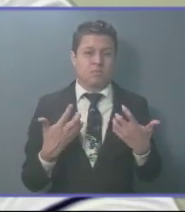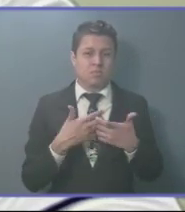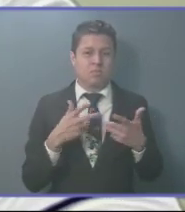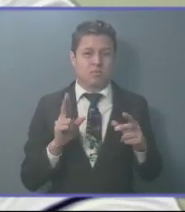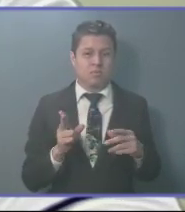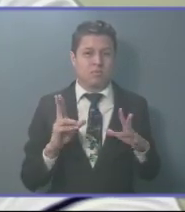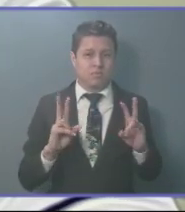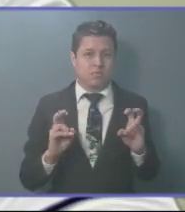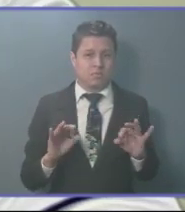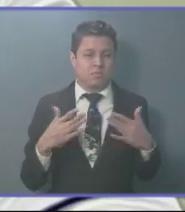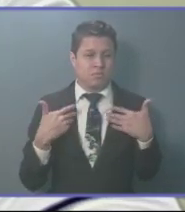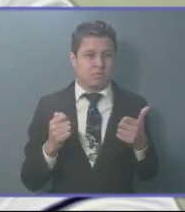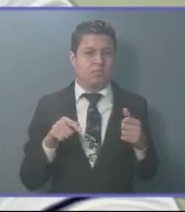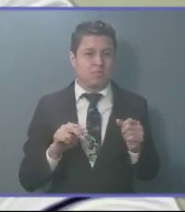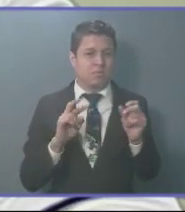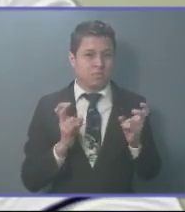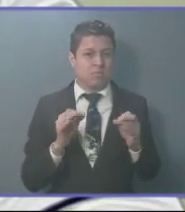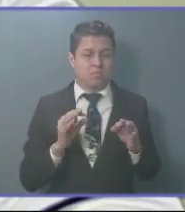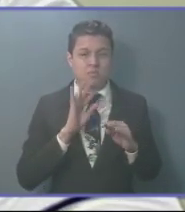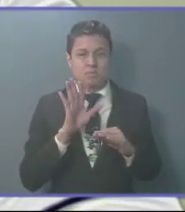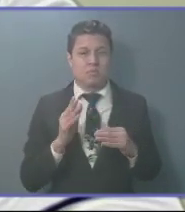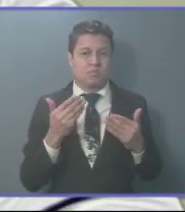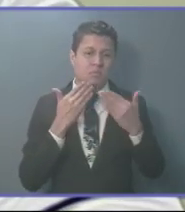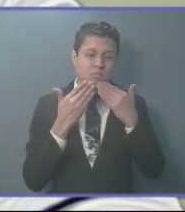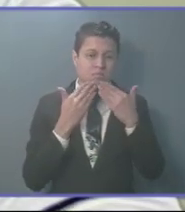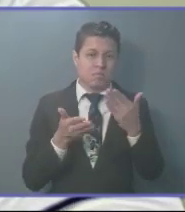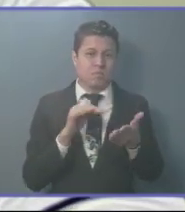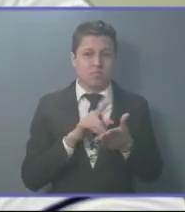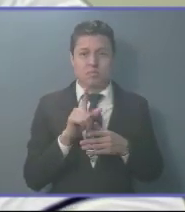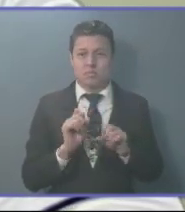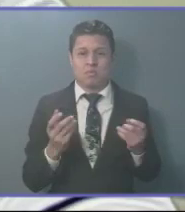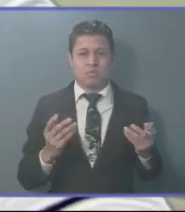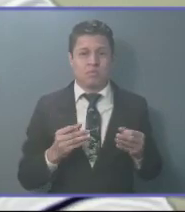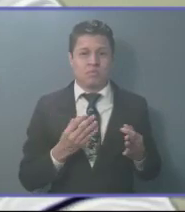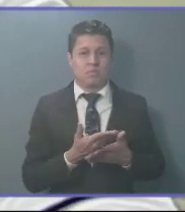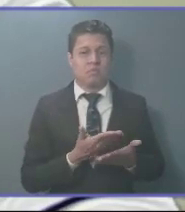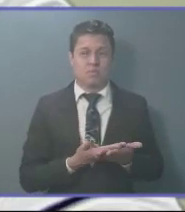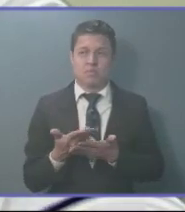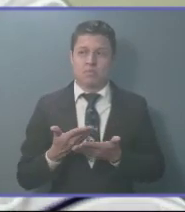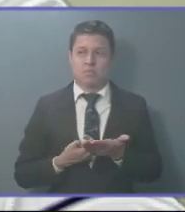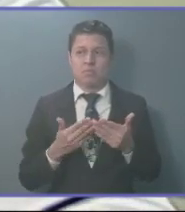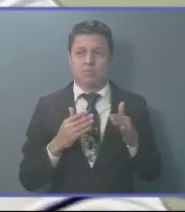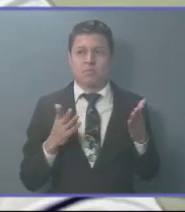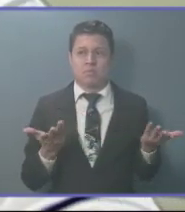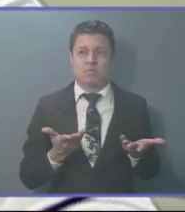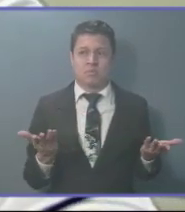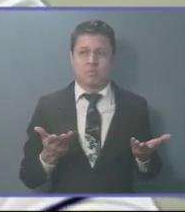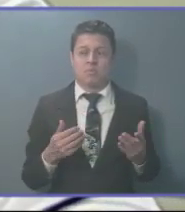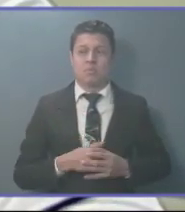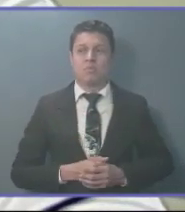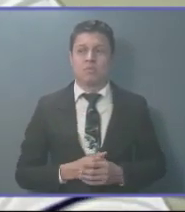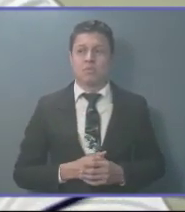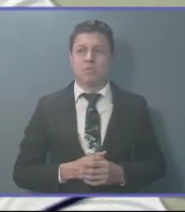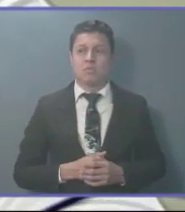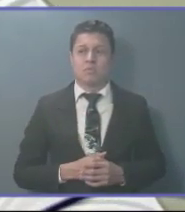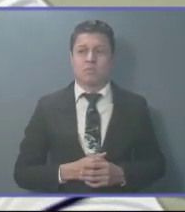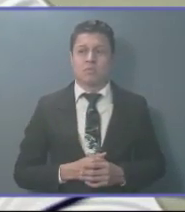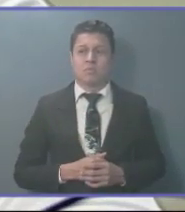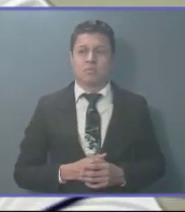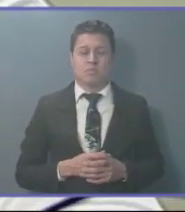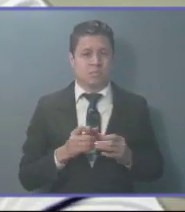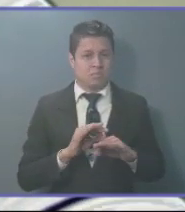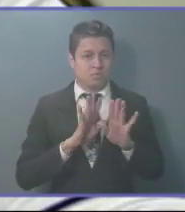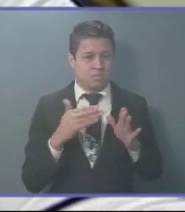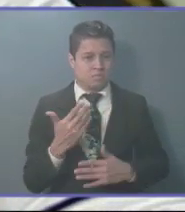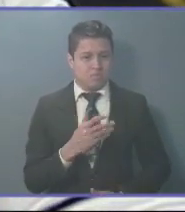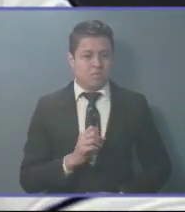en eso. Porque reitero, esas no fueron las diferencias que tuvimos con el Ejecutivo. Por lo tanto, yo